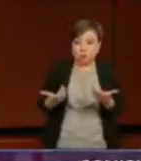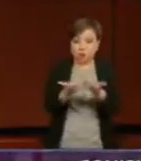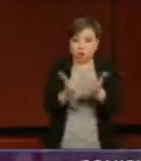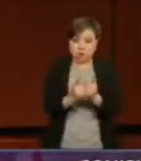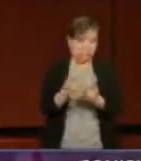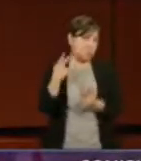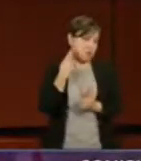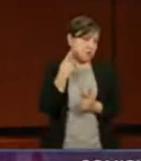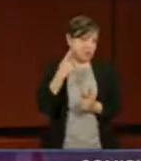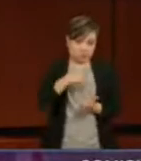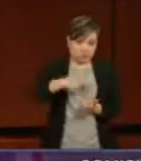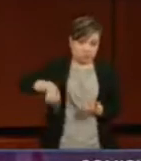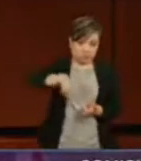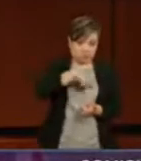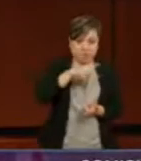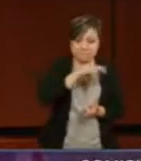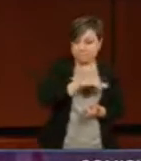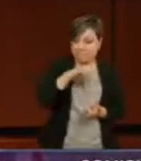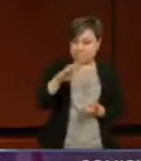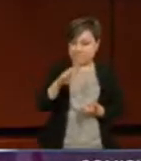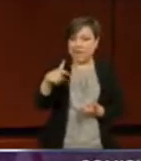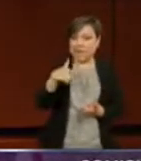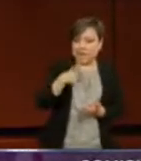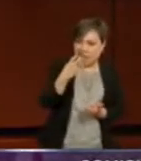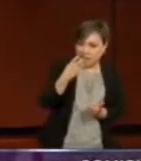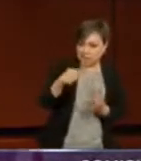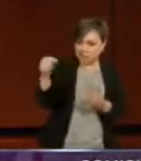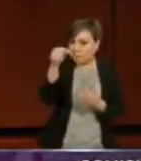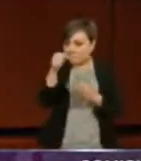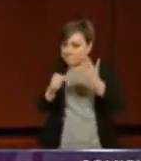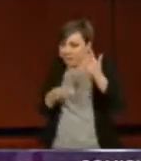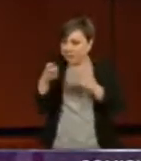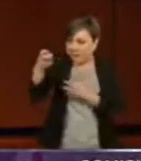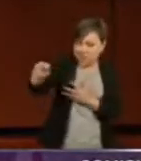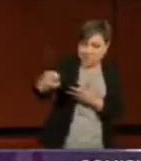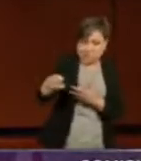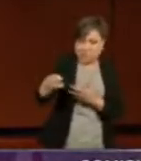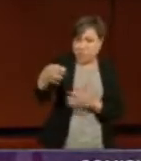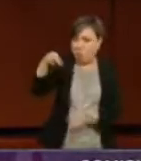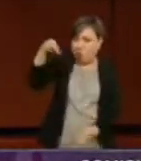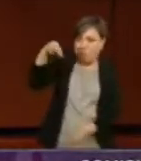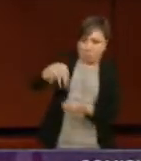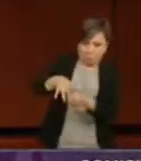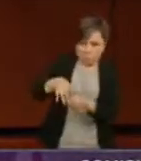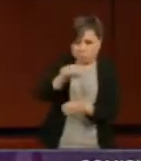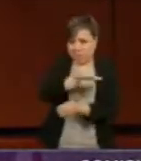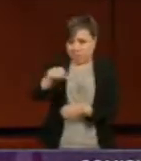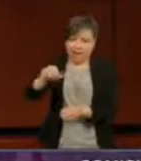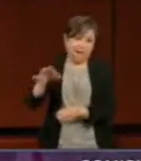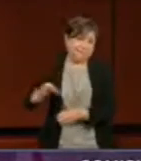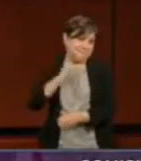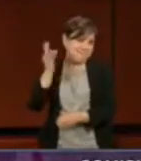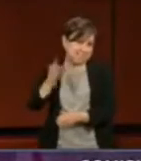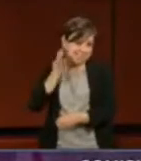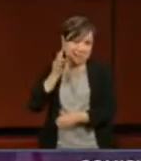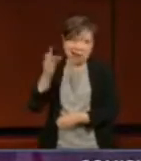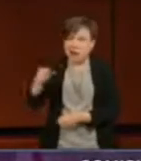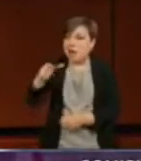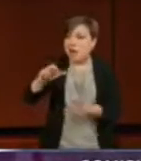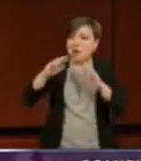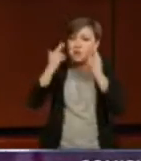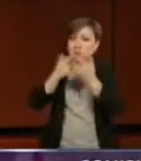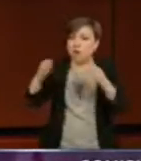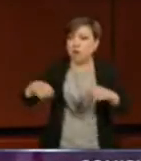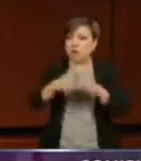no estamos de acuerdo en que se pretenda votar el expediente contra el fiscal general del estado de Morelos en un periodo extraordinario por